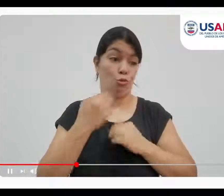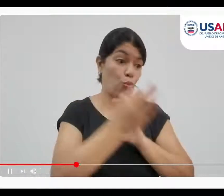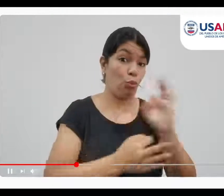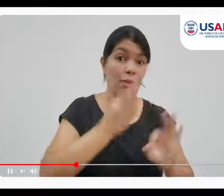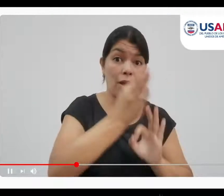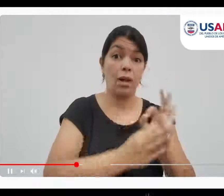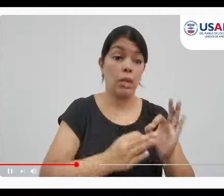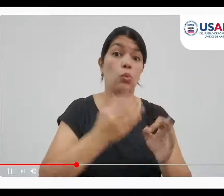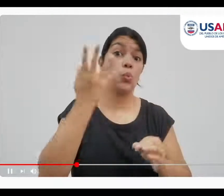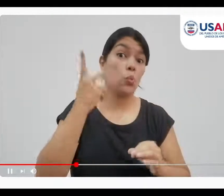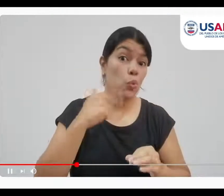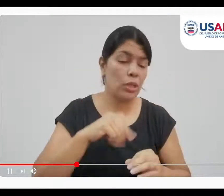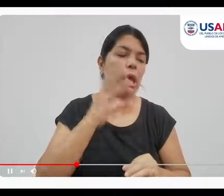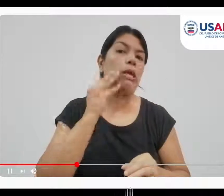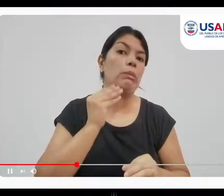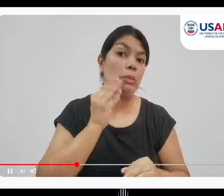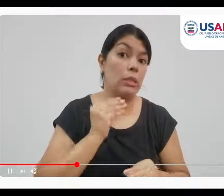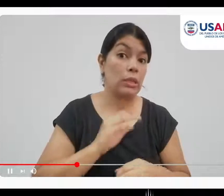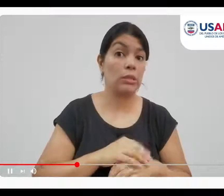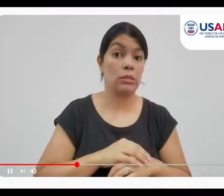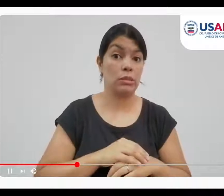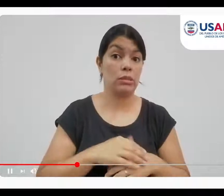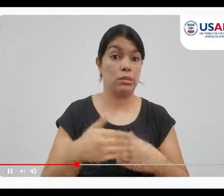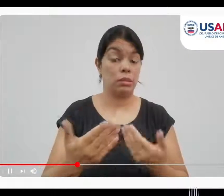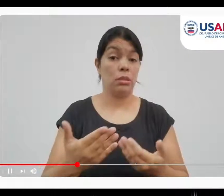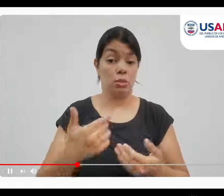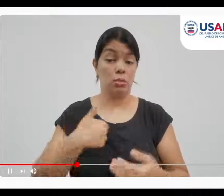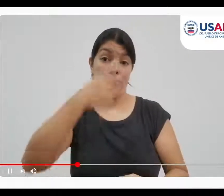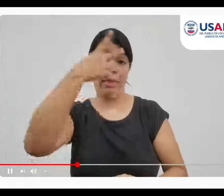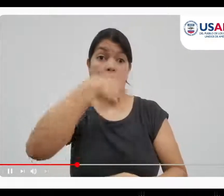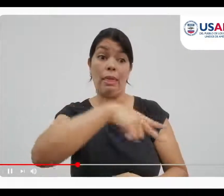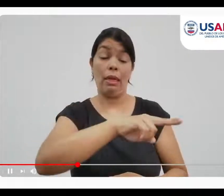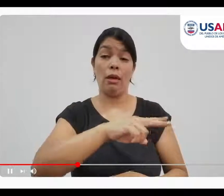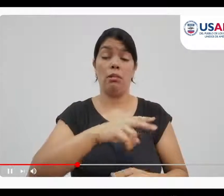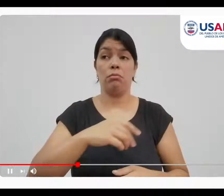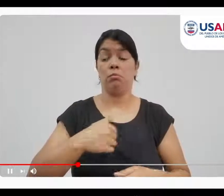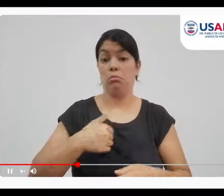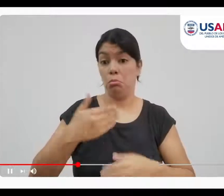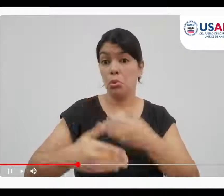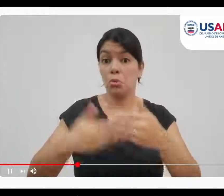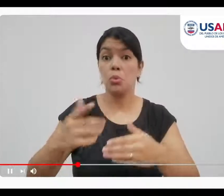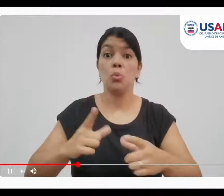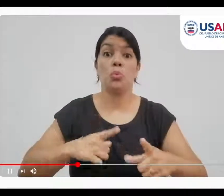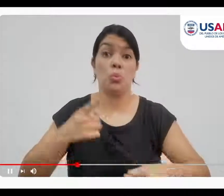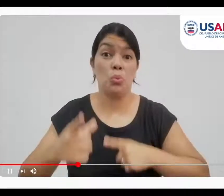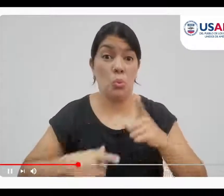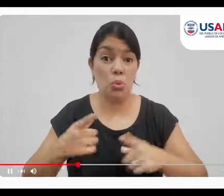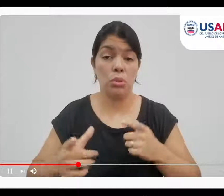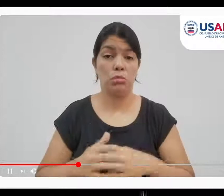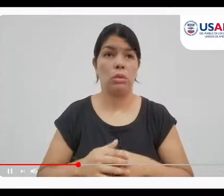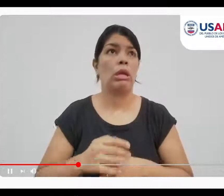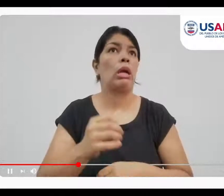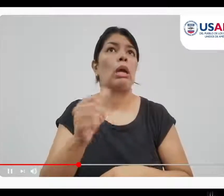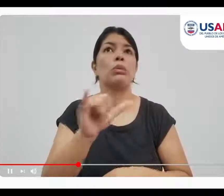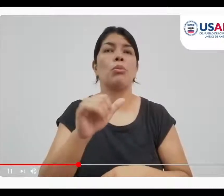Entonces, el haber tenido a mi hija, bueno, de ahí en adelante ha sido una lucha. Yo decía una pelea, pero no, este término tenía que cambiarlo.